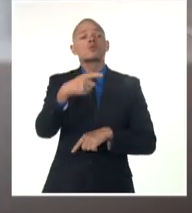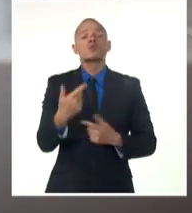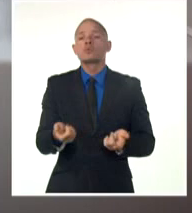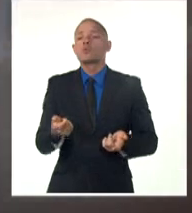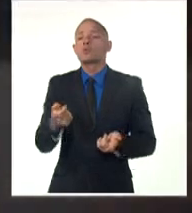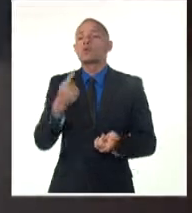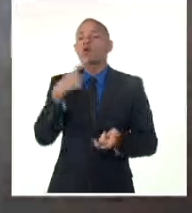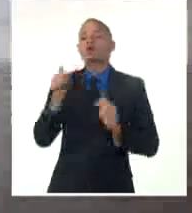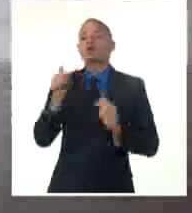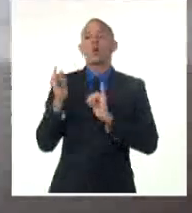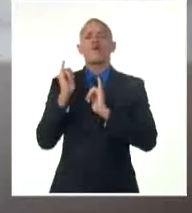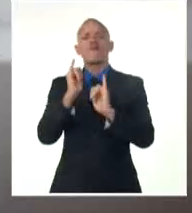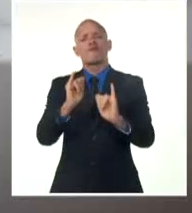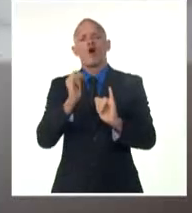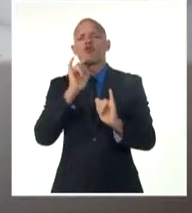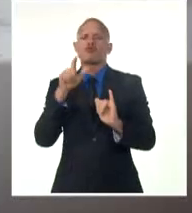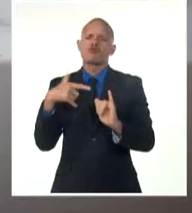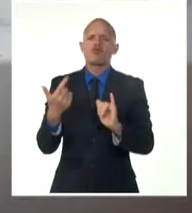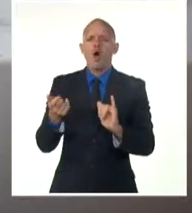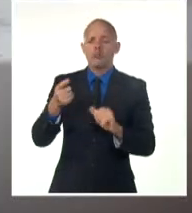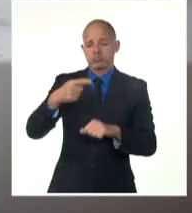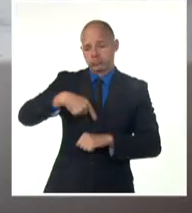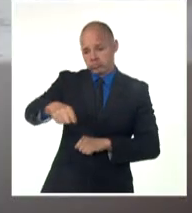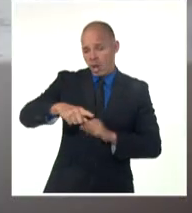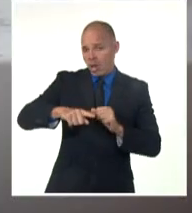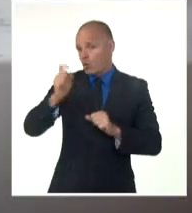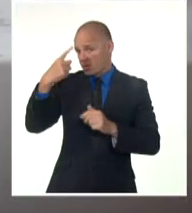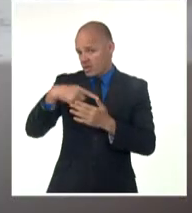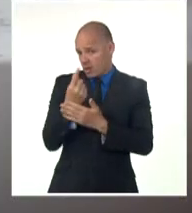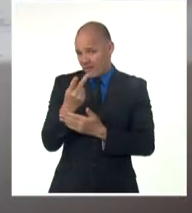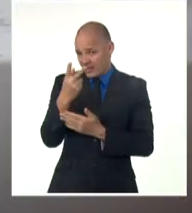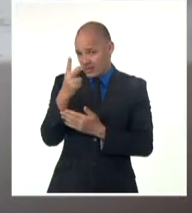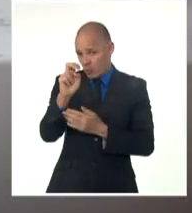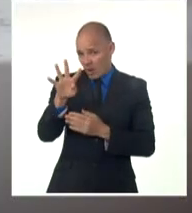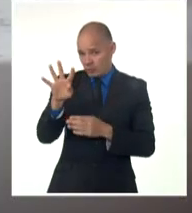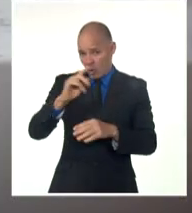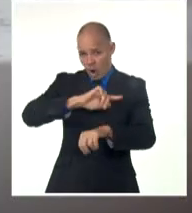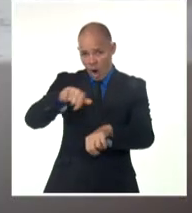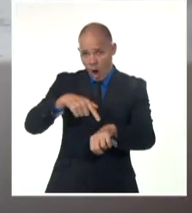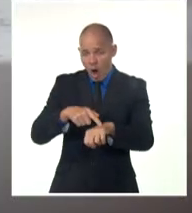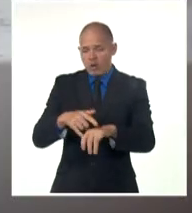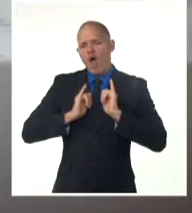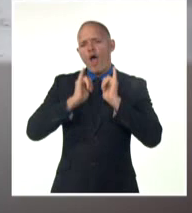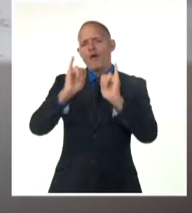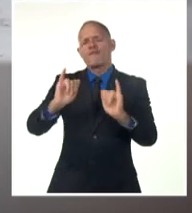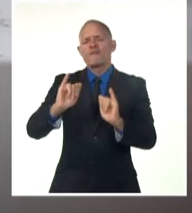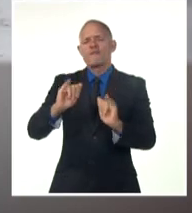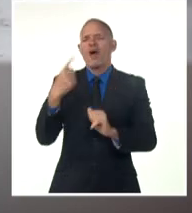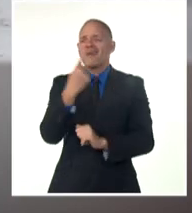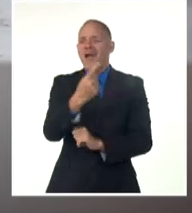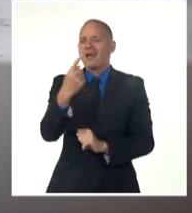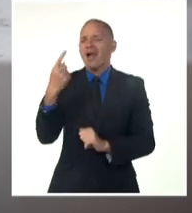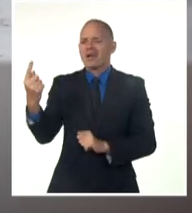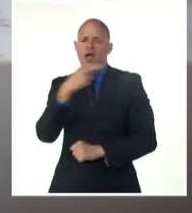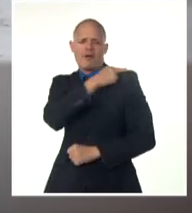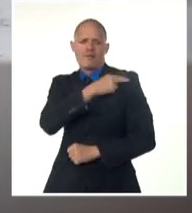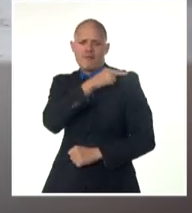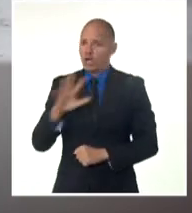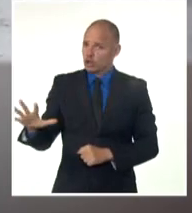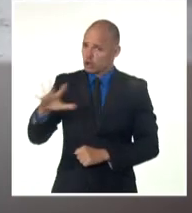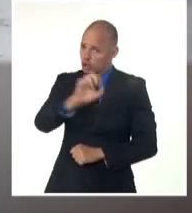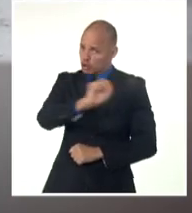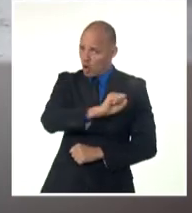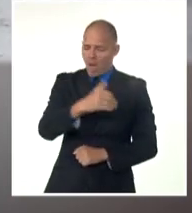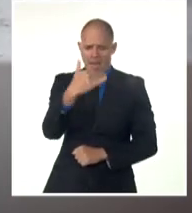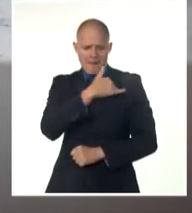que informe al Supremo en un plazo de 24 horas sobre la identidad de todos los funcionarios públicos, tanto civiles como militares,